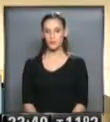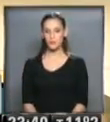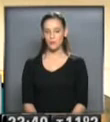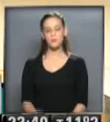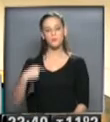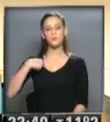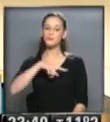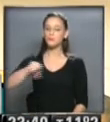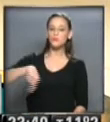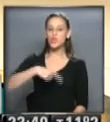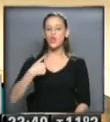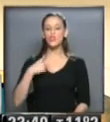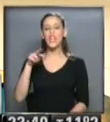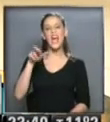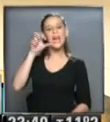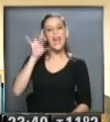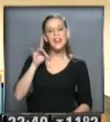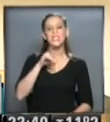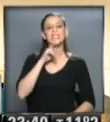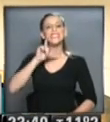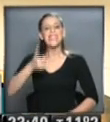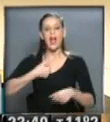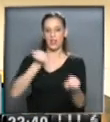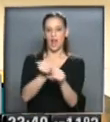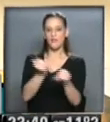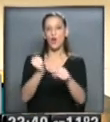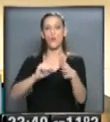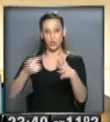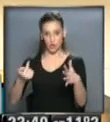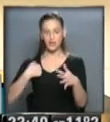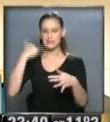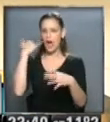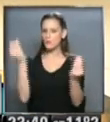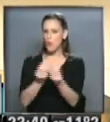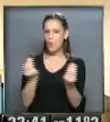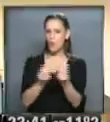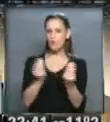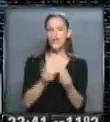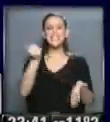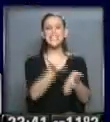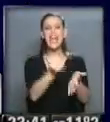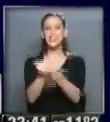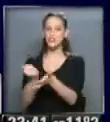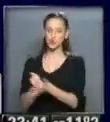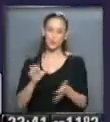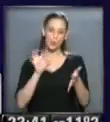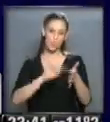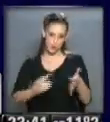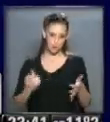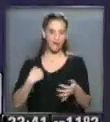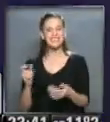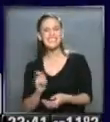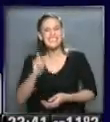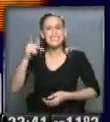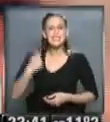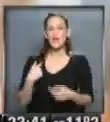nosotros como réplica trabajamos en la provincia de buenos aires- somos varios sellos de la provincia de buenos aires- surge la idea de agruparnos